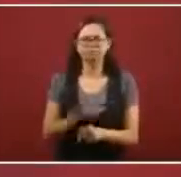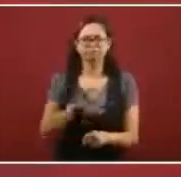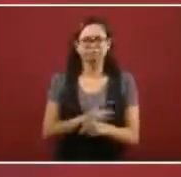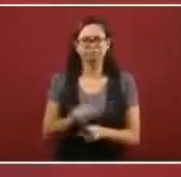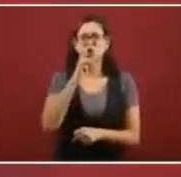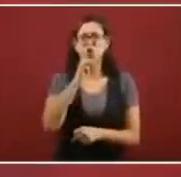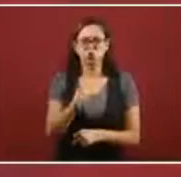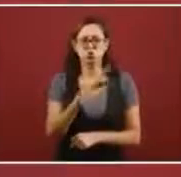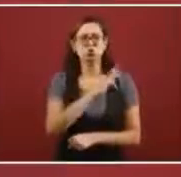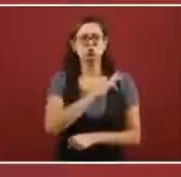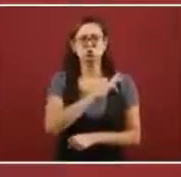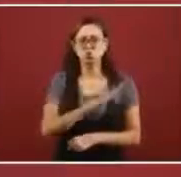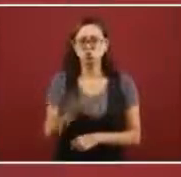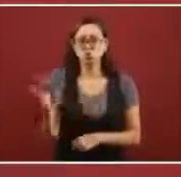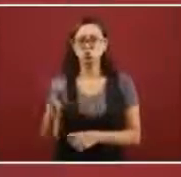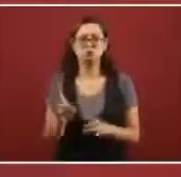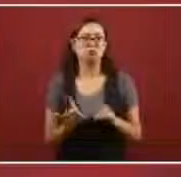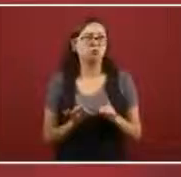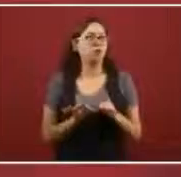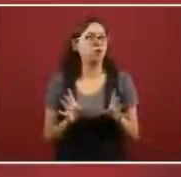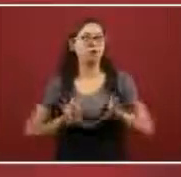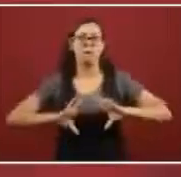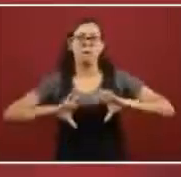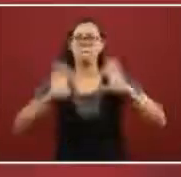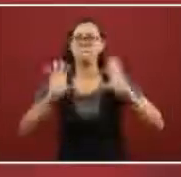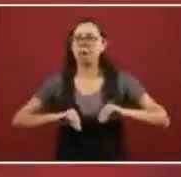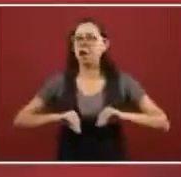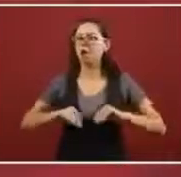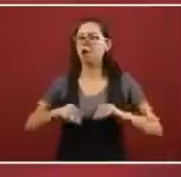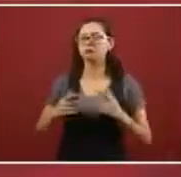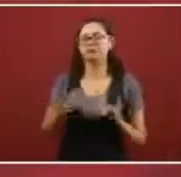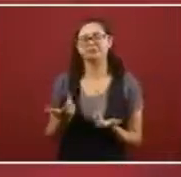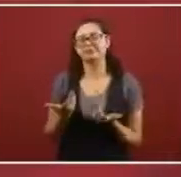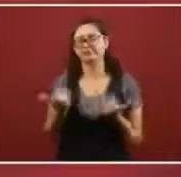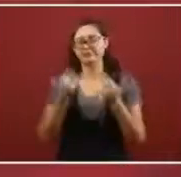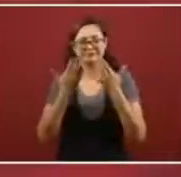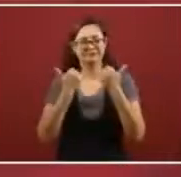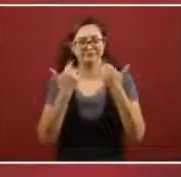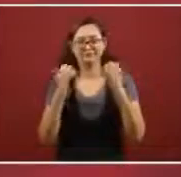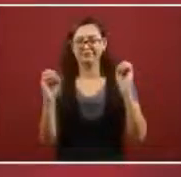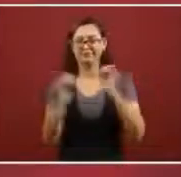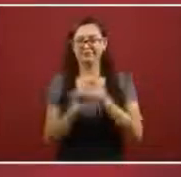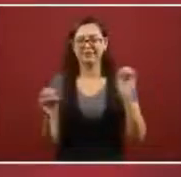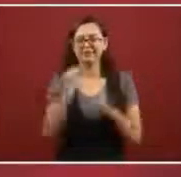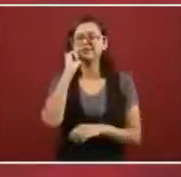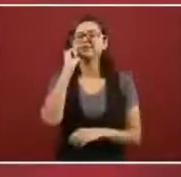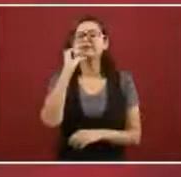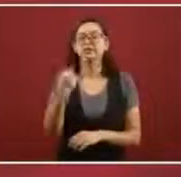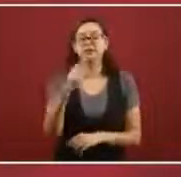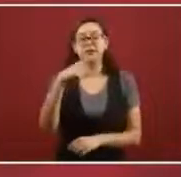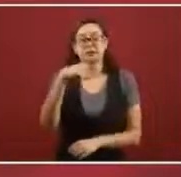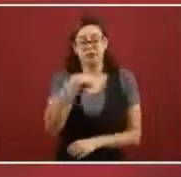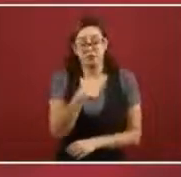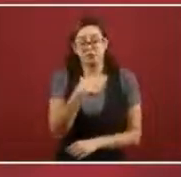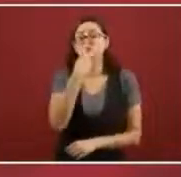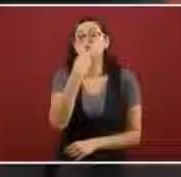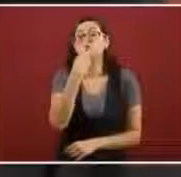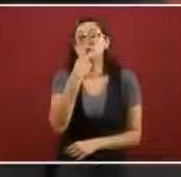suficiente y que no van a haber apagones. Todo esto lo digo para que